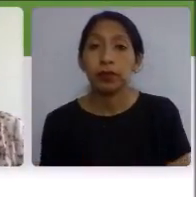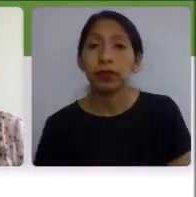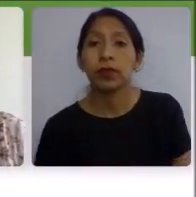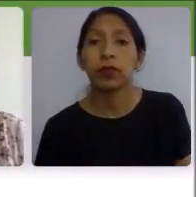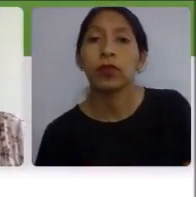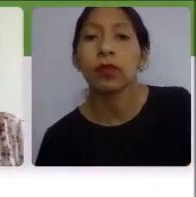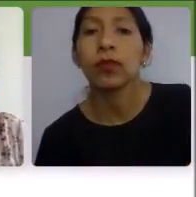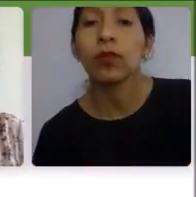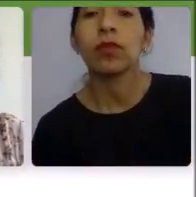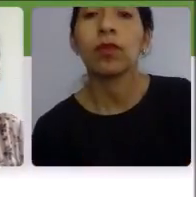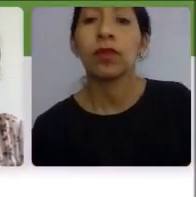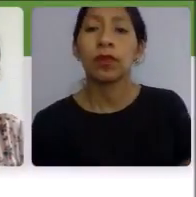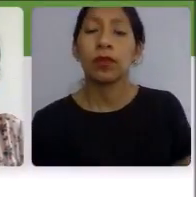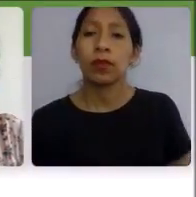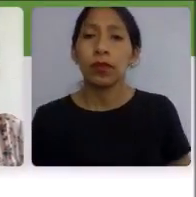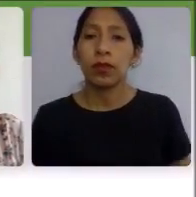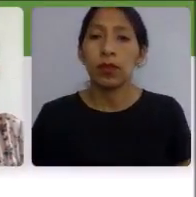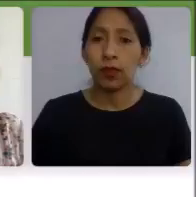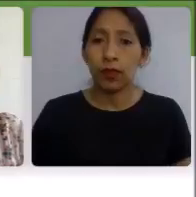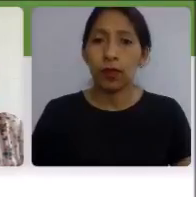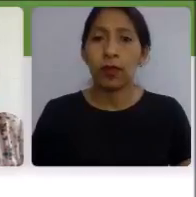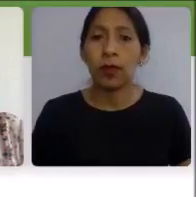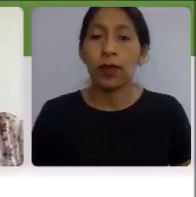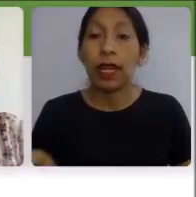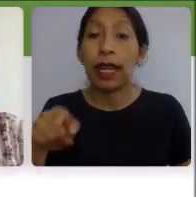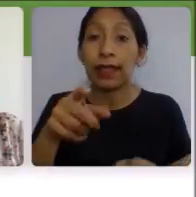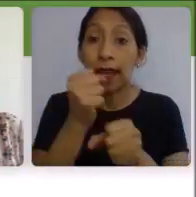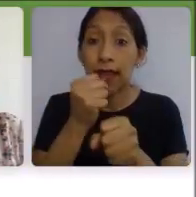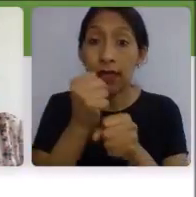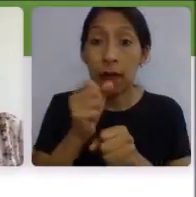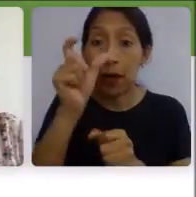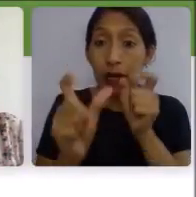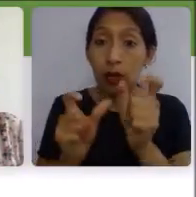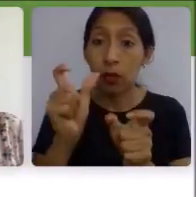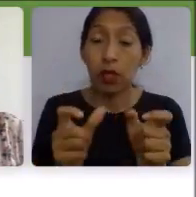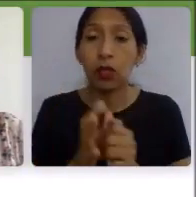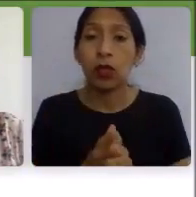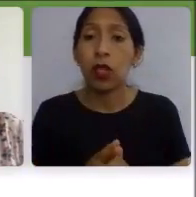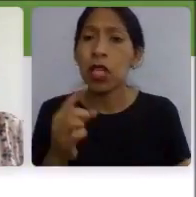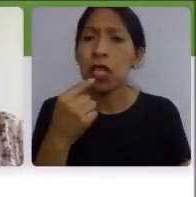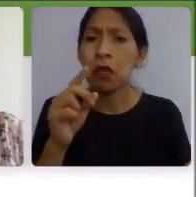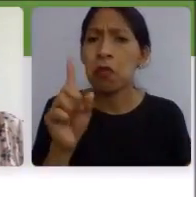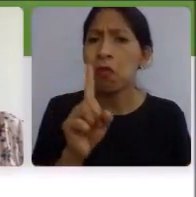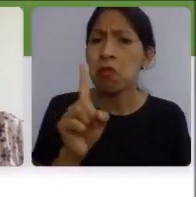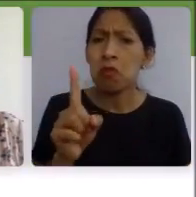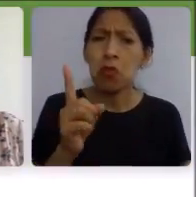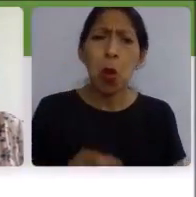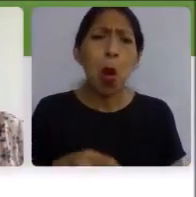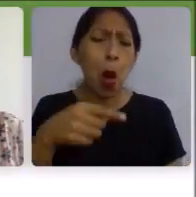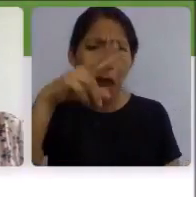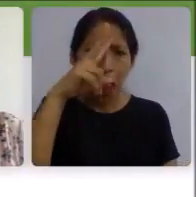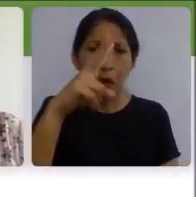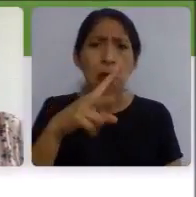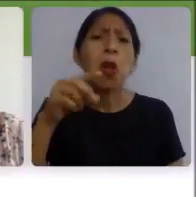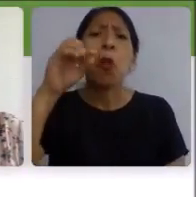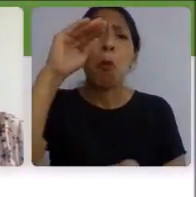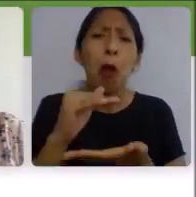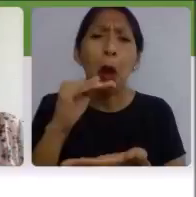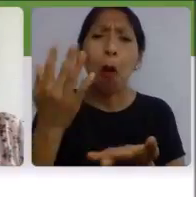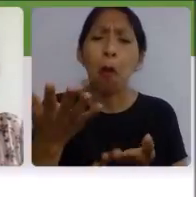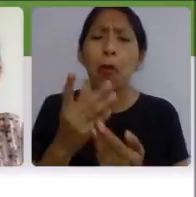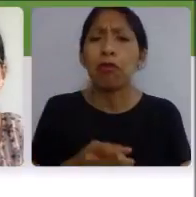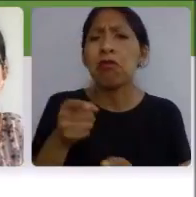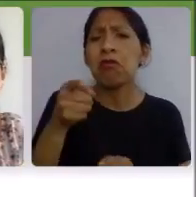posiblemente el operador trabaje con ese agente y el agente le diga, no, a mí el operador de Perú me da más barato o me da